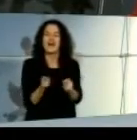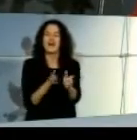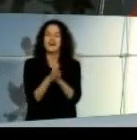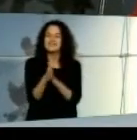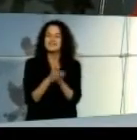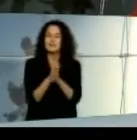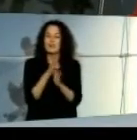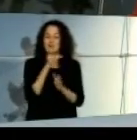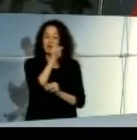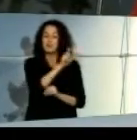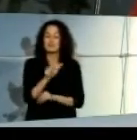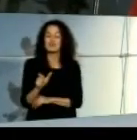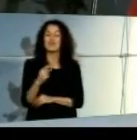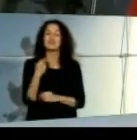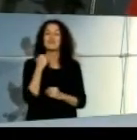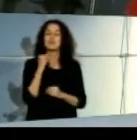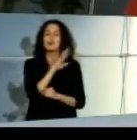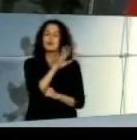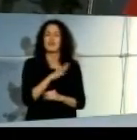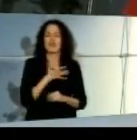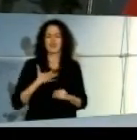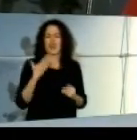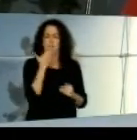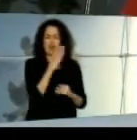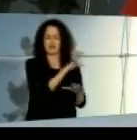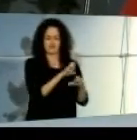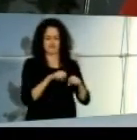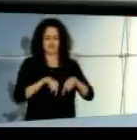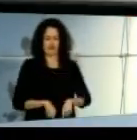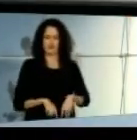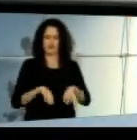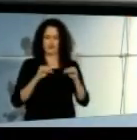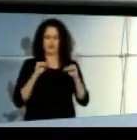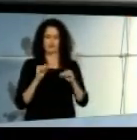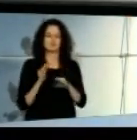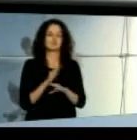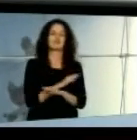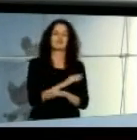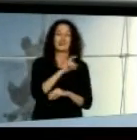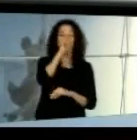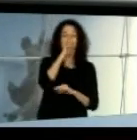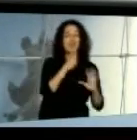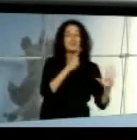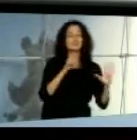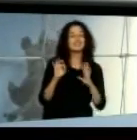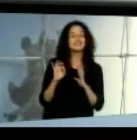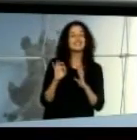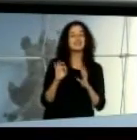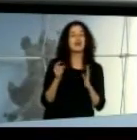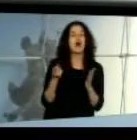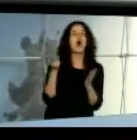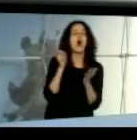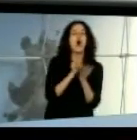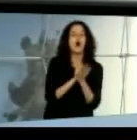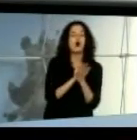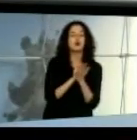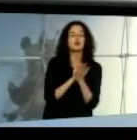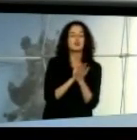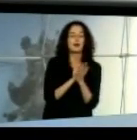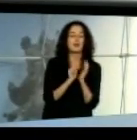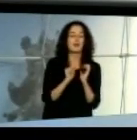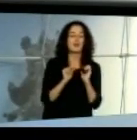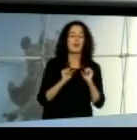para esos señores diputados para que se quedara aquí el colegio en Burgos. Es decir, en los años 60 no vuelve a ponerse en marcha José Antonio,